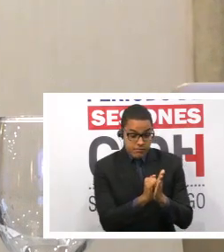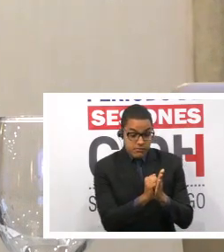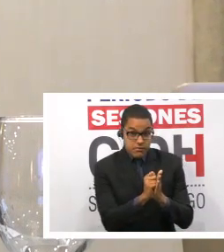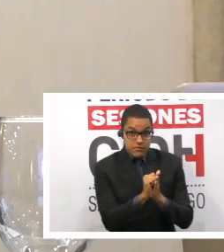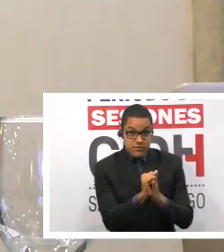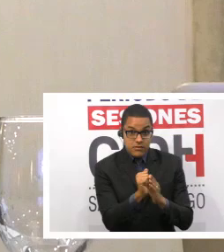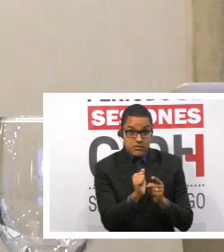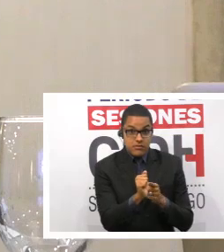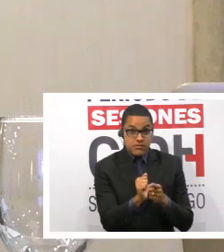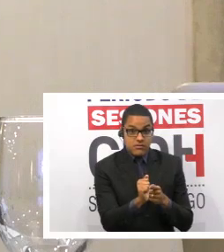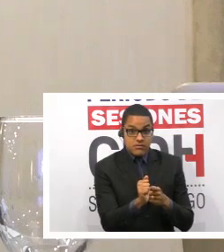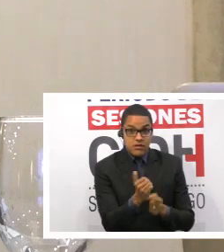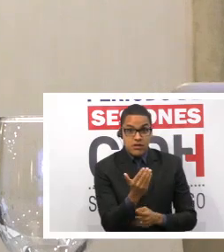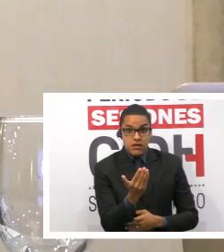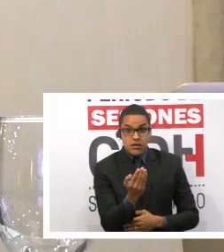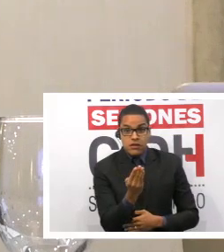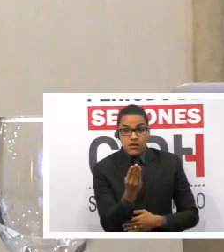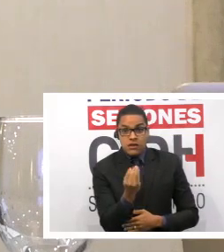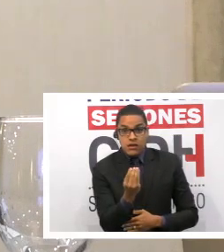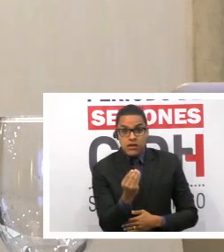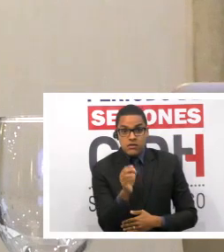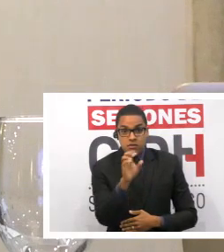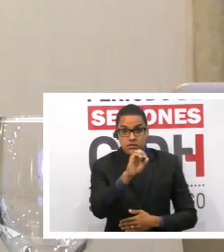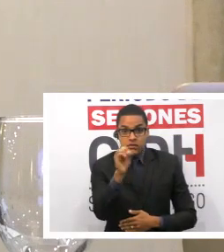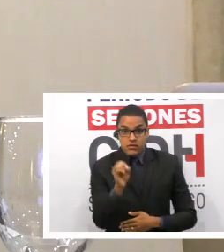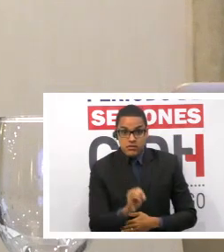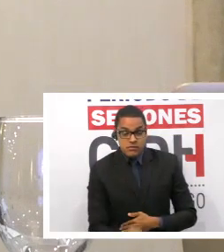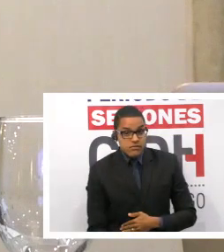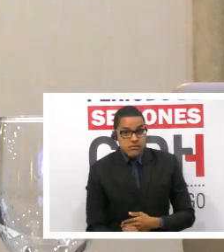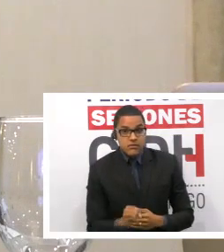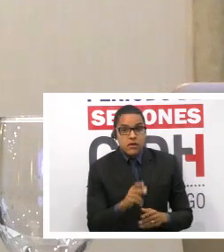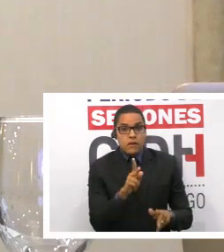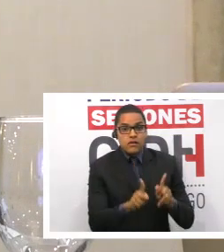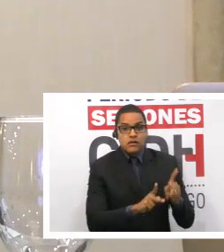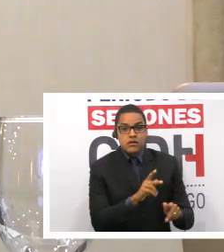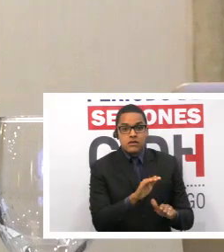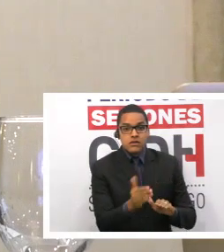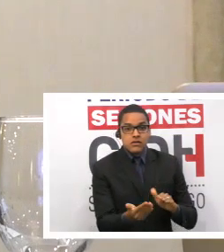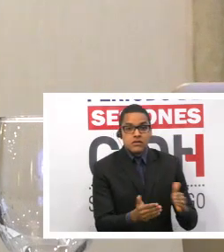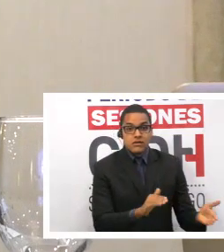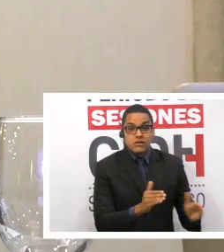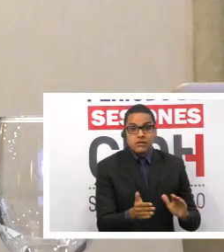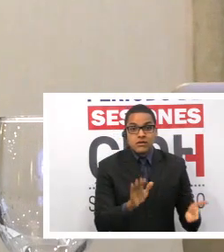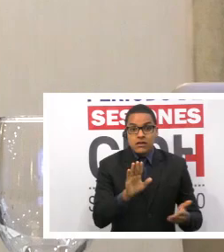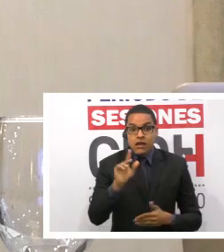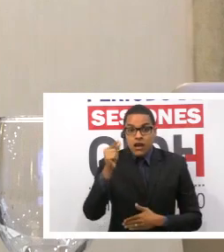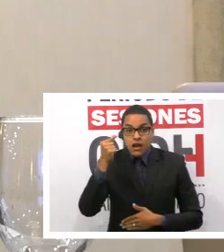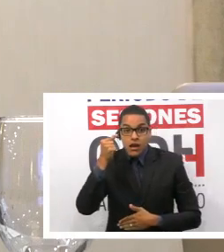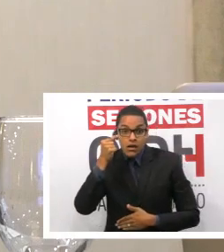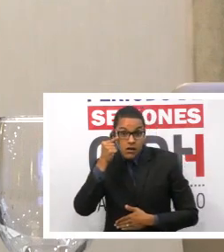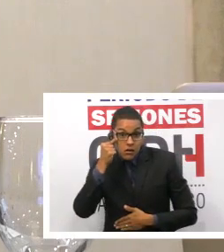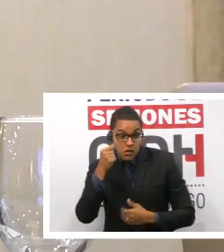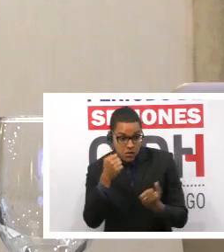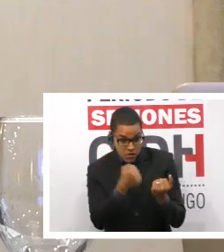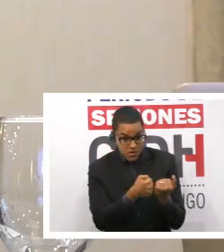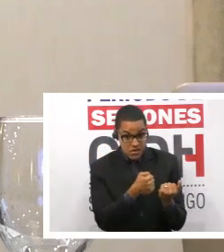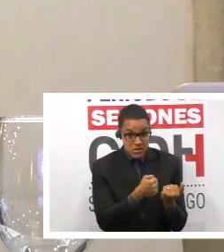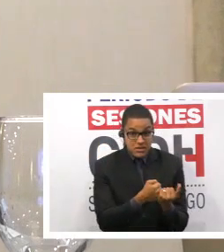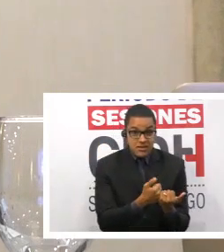pero recibe menos del 6% del presupuesto en salud y apenas 0,1 por ciento del pib y tanto el 2016